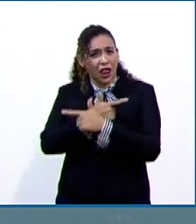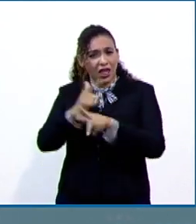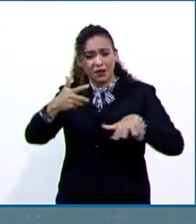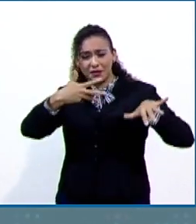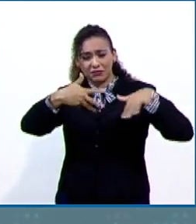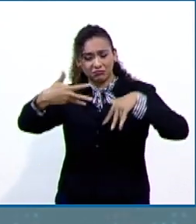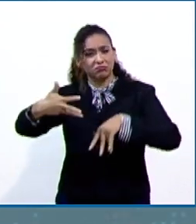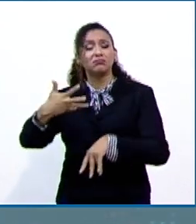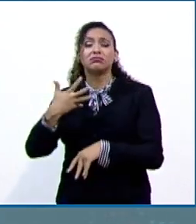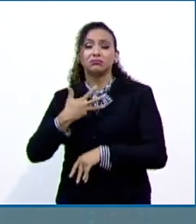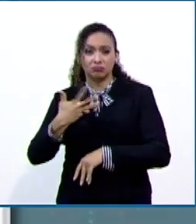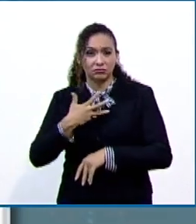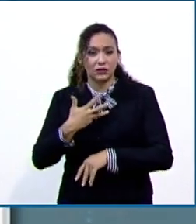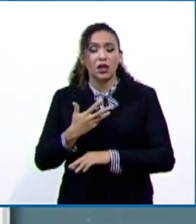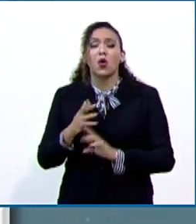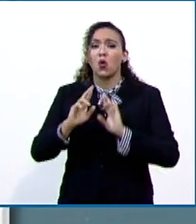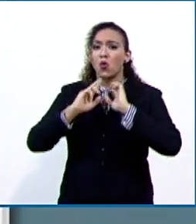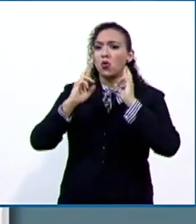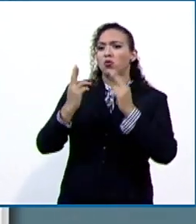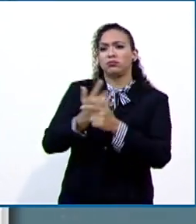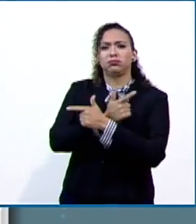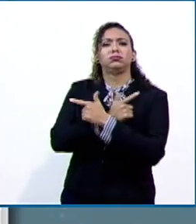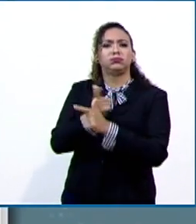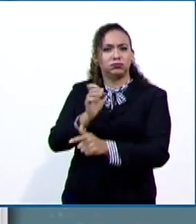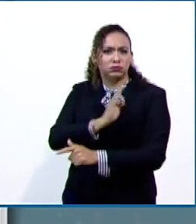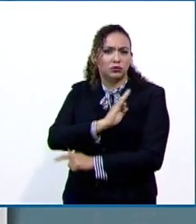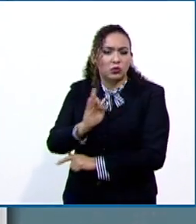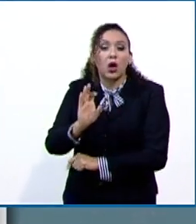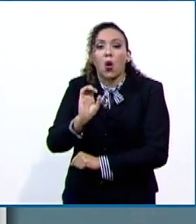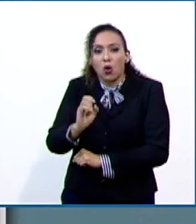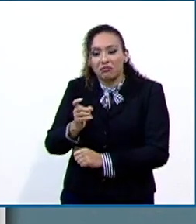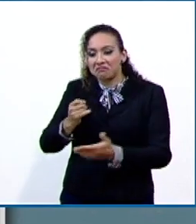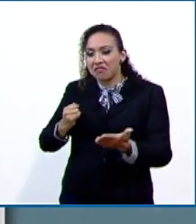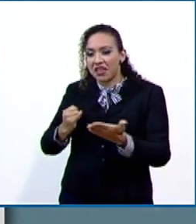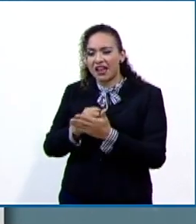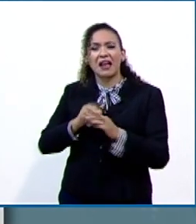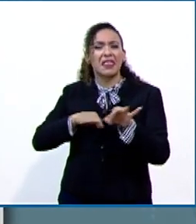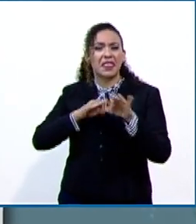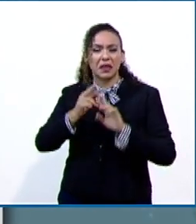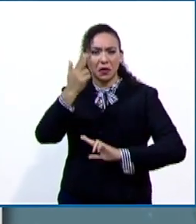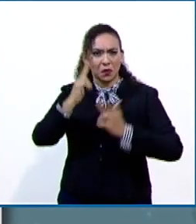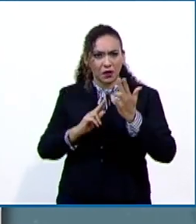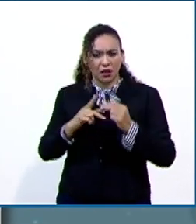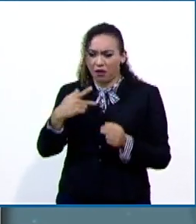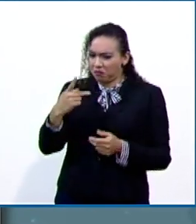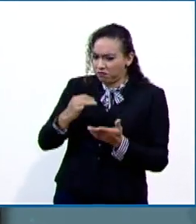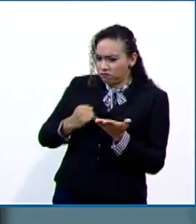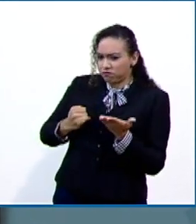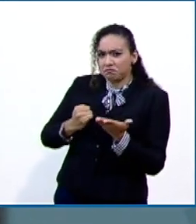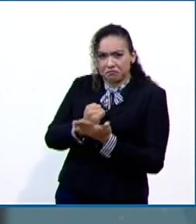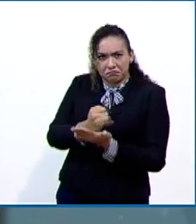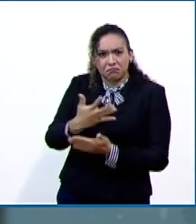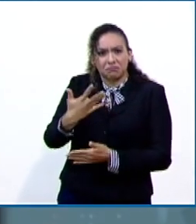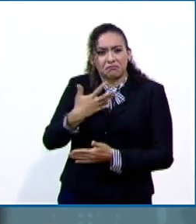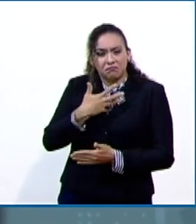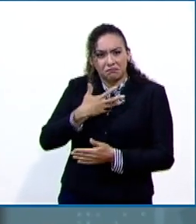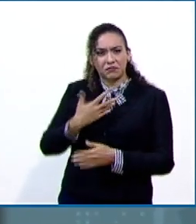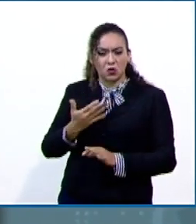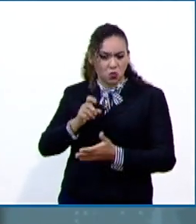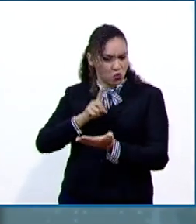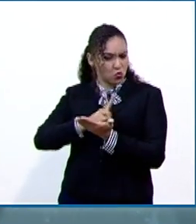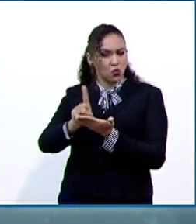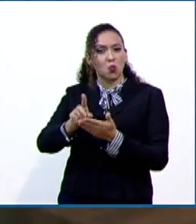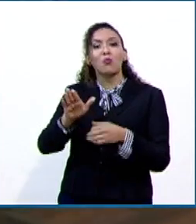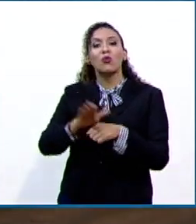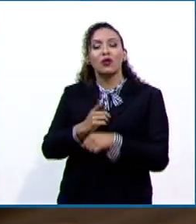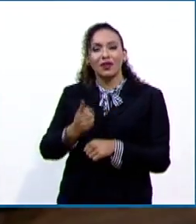manifestación, de reunión y de suspensión parcial de labores como medio eficaz y necesario para hacer frente a esta amenaza